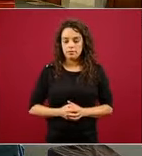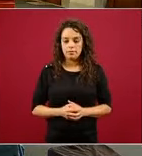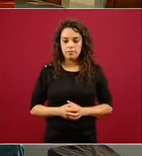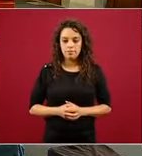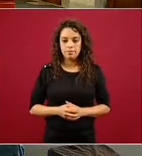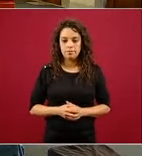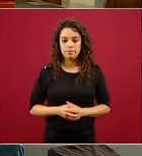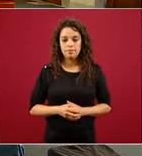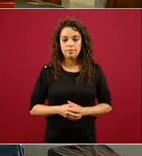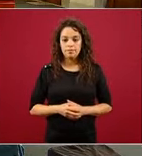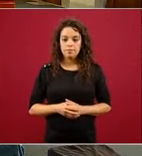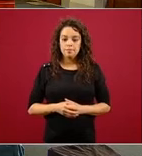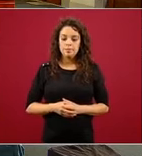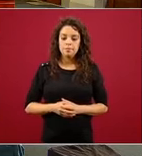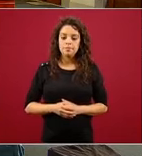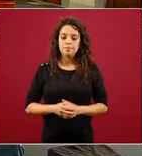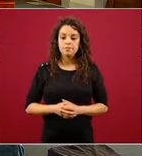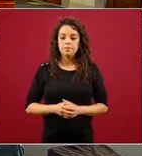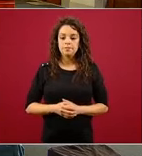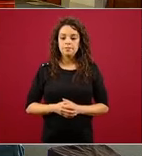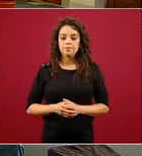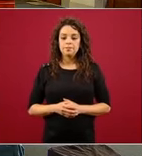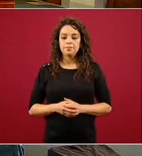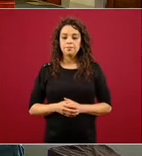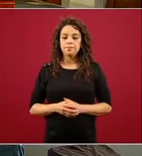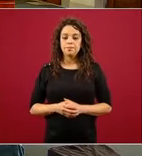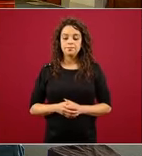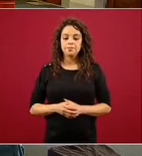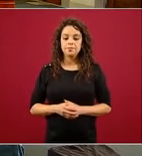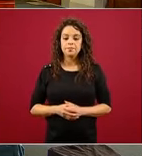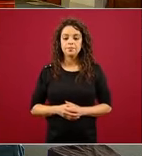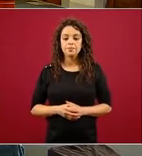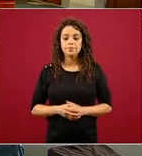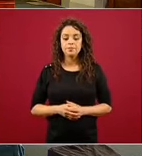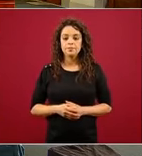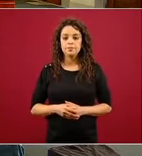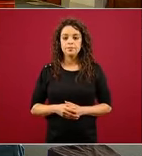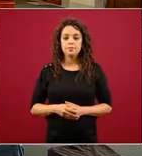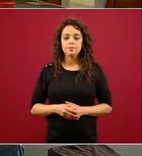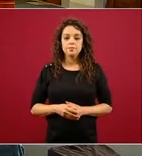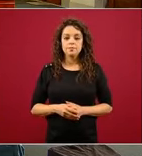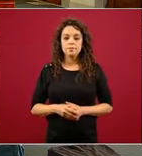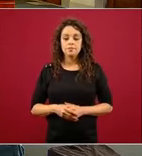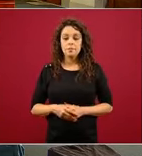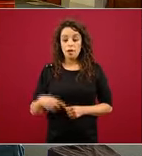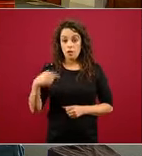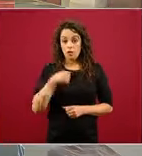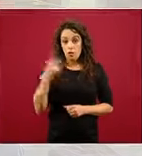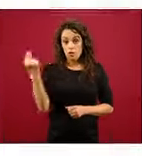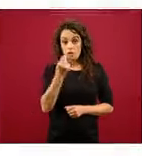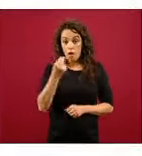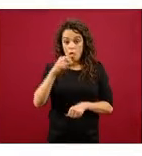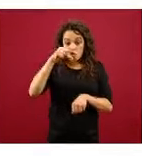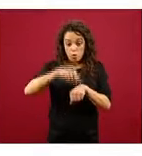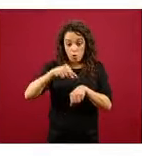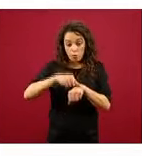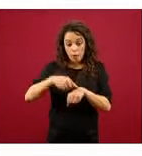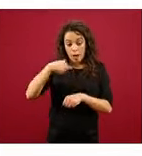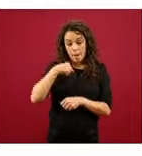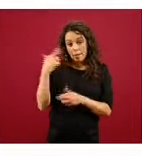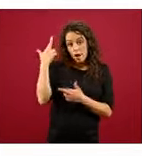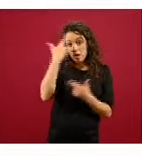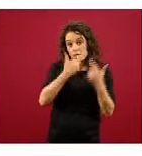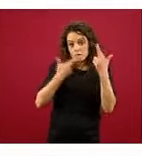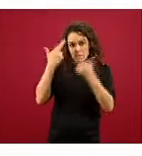Gracias. Entonces, ¿cuándo debo de solicitar la valoración médica? Ya lo hemos comentado ahorita un